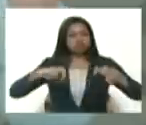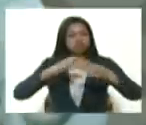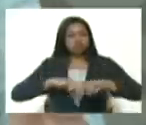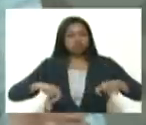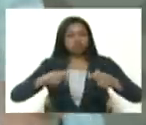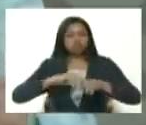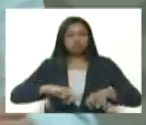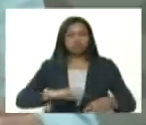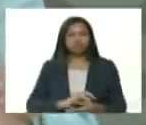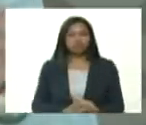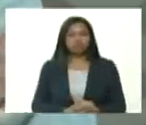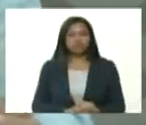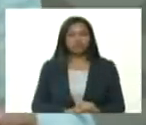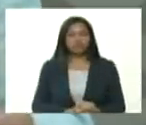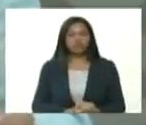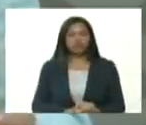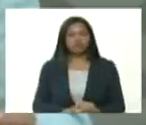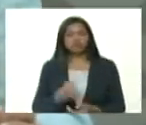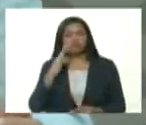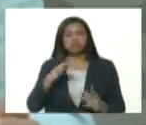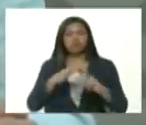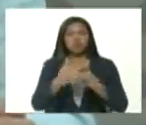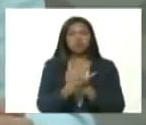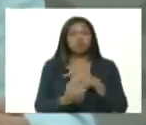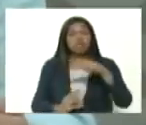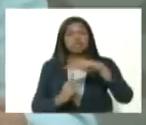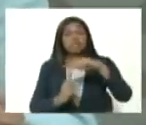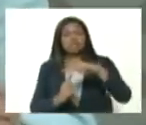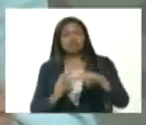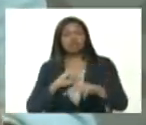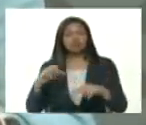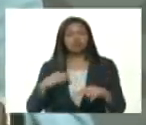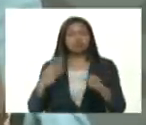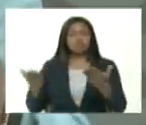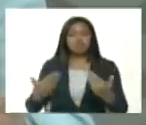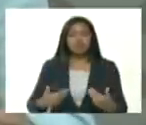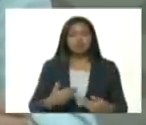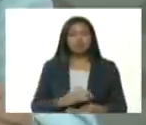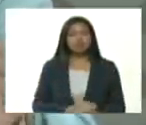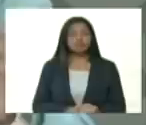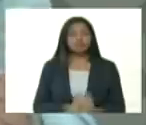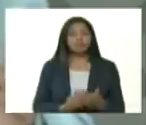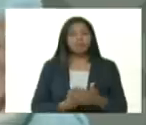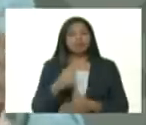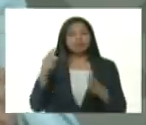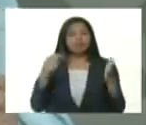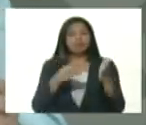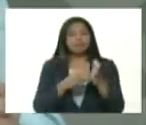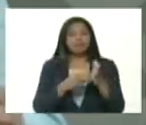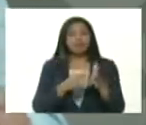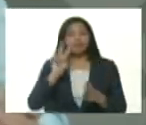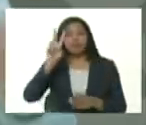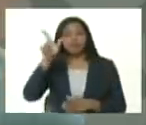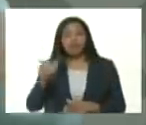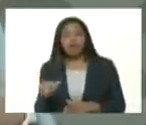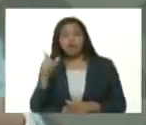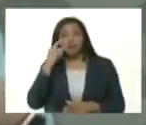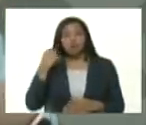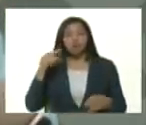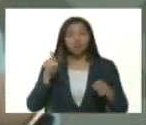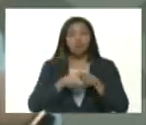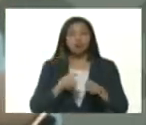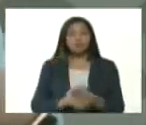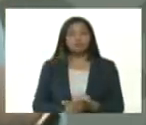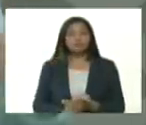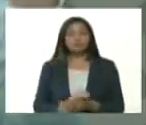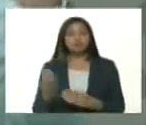de la situación del estado Táchira, donde nosotros hemos recibido a más de 6.000 venezolanos y venezolanas que